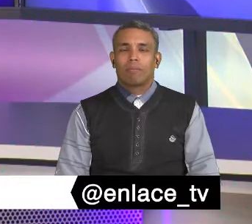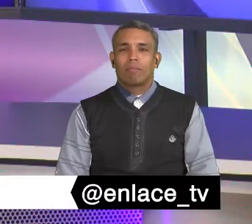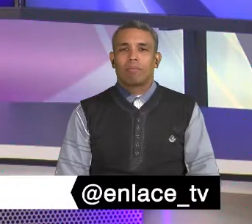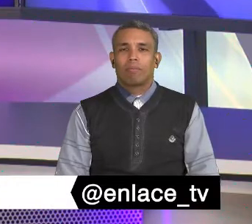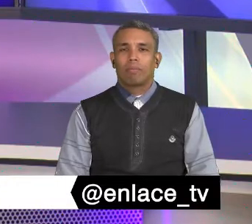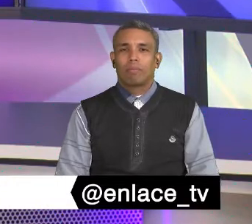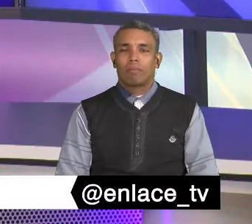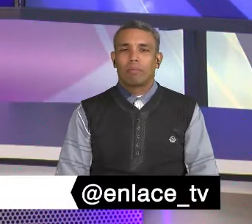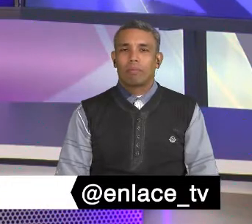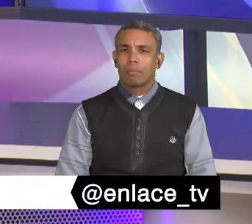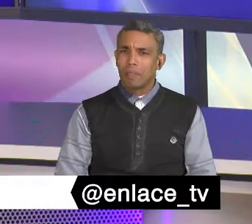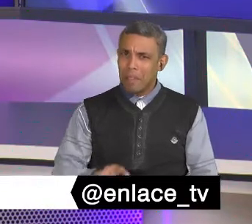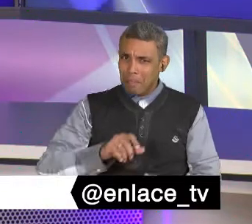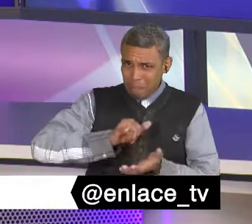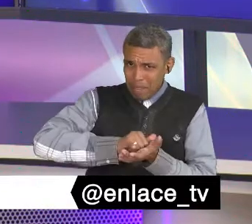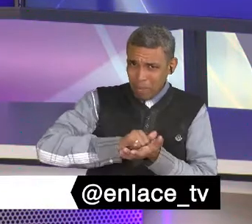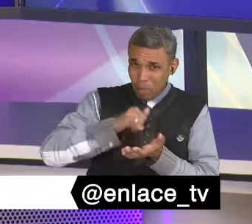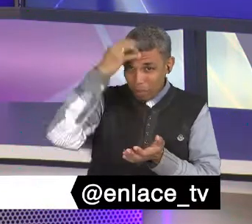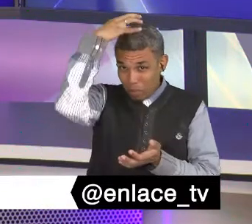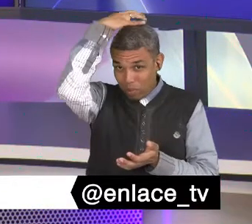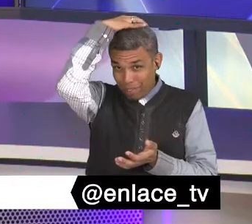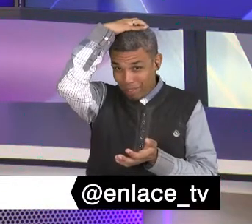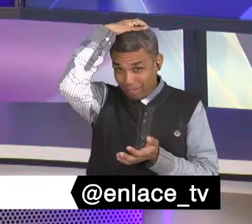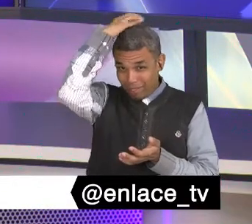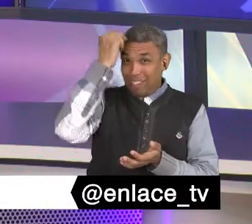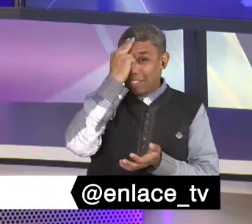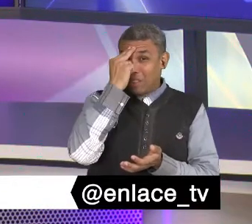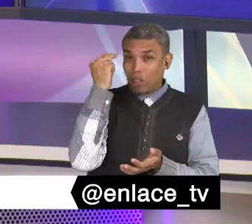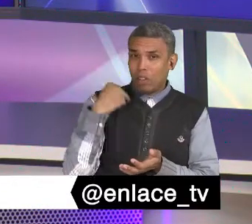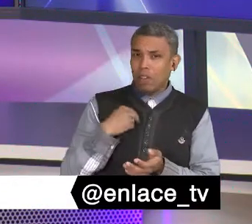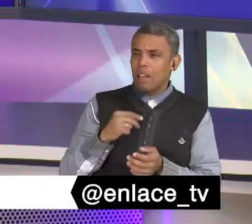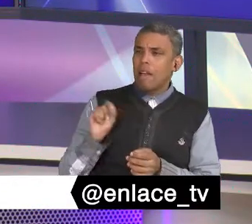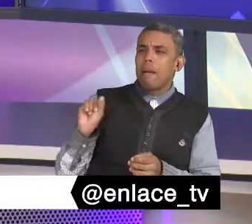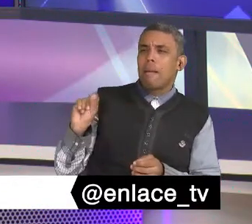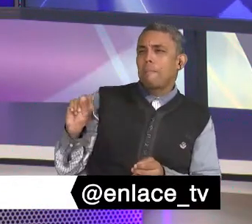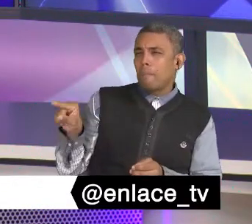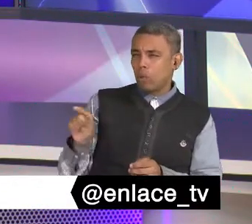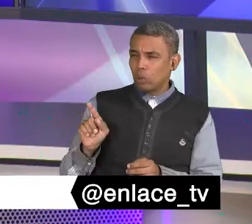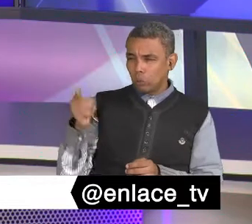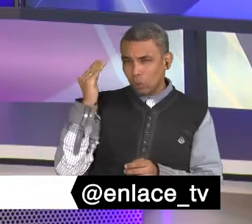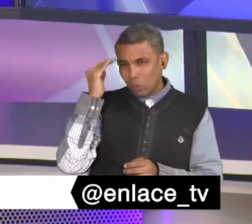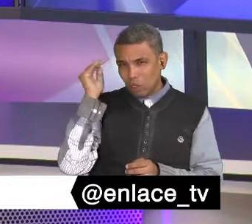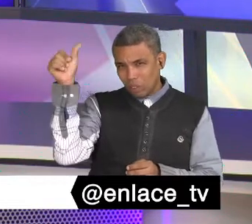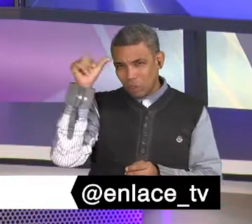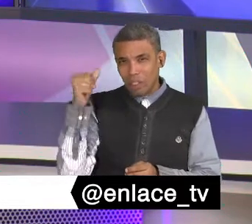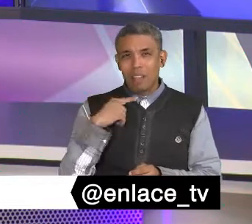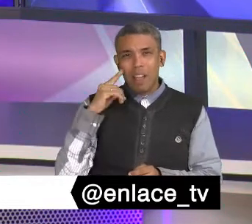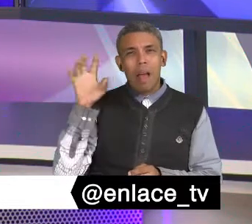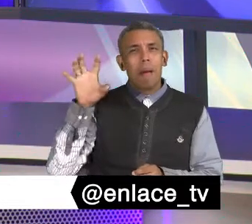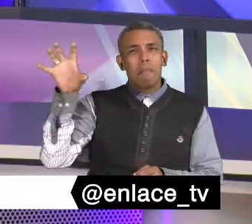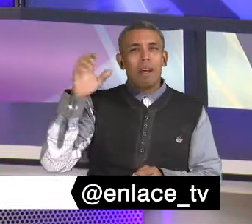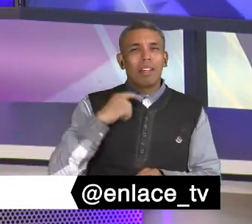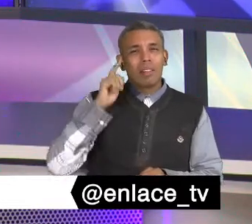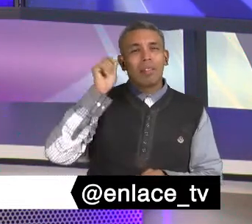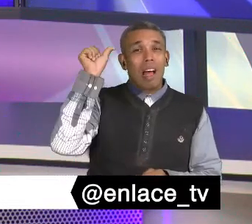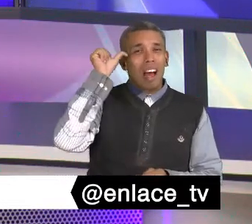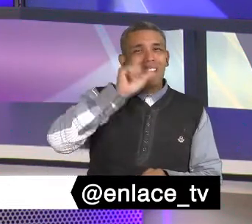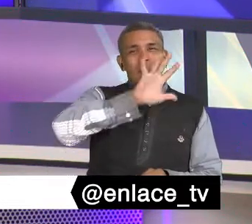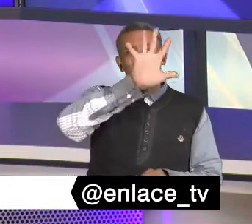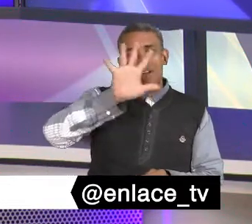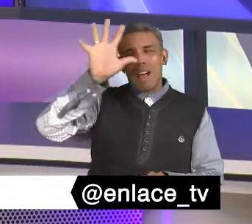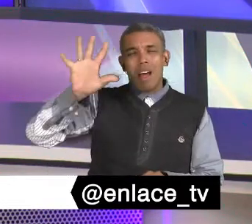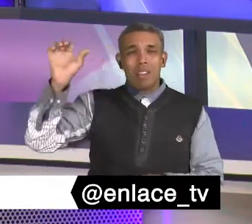hizo referencia este domingo Monseñor Camilo Fernando Castrellón e indicó que el pasaje bíblico que hace referencia a la destrucción de